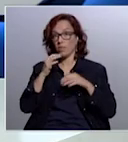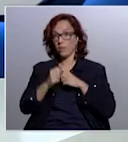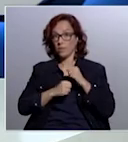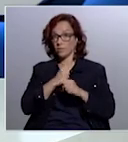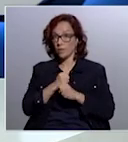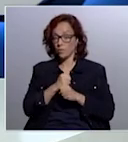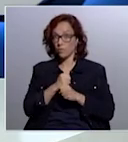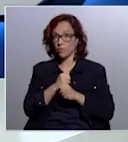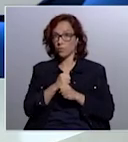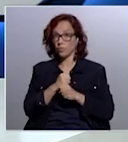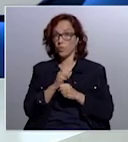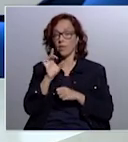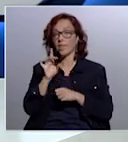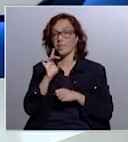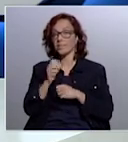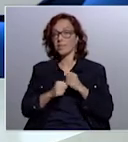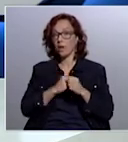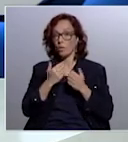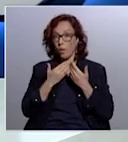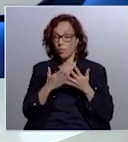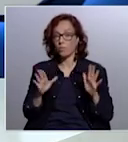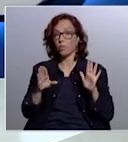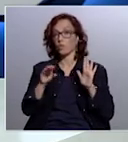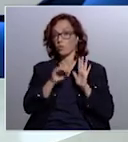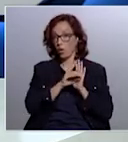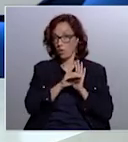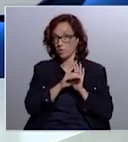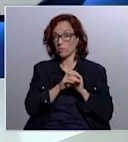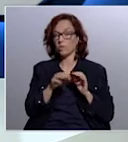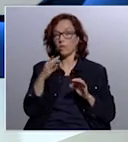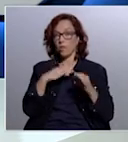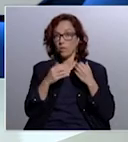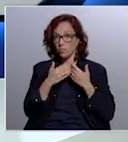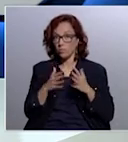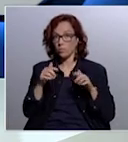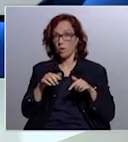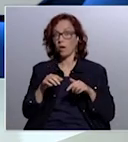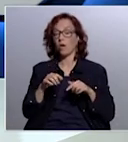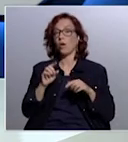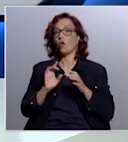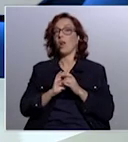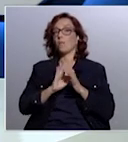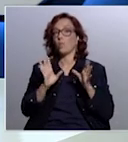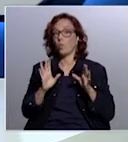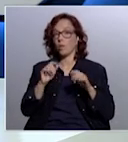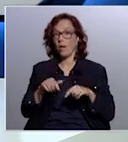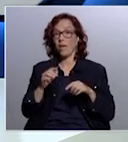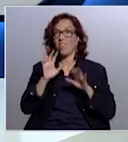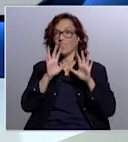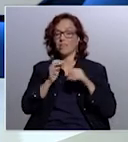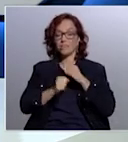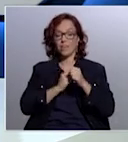de estar 15 años de la reapertura del teatro solís un teatro que nació con la patria que nació con la república a los 10 años de la independencia